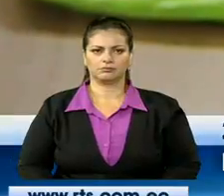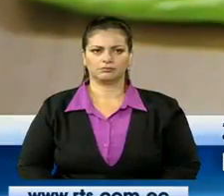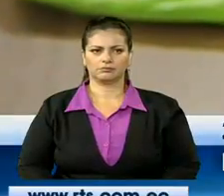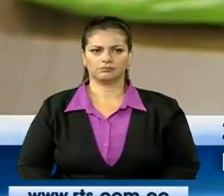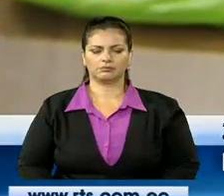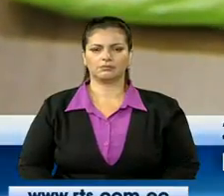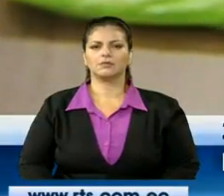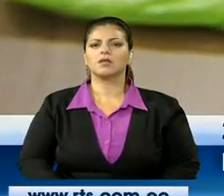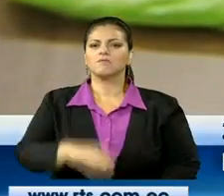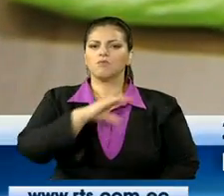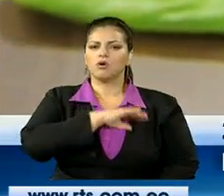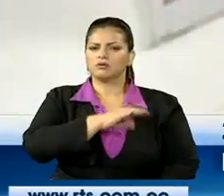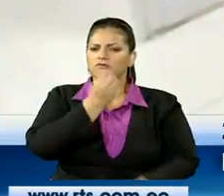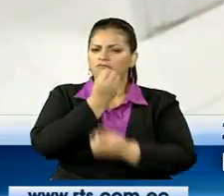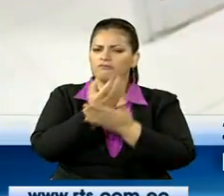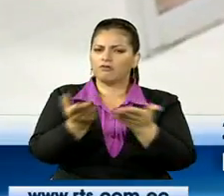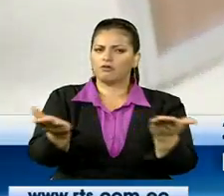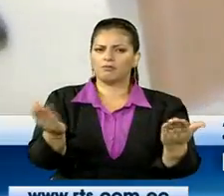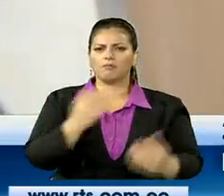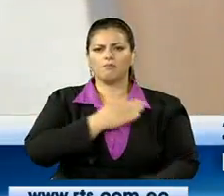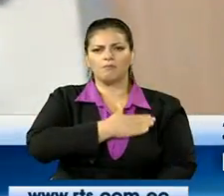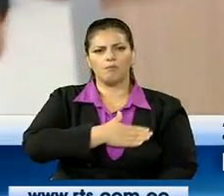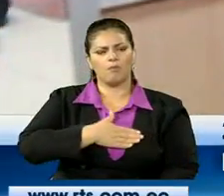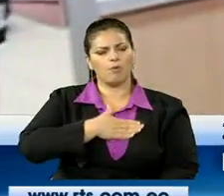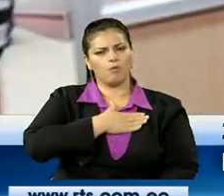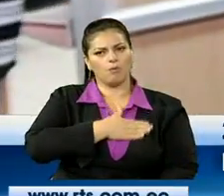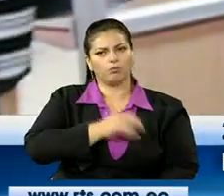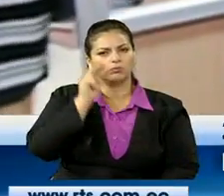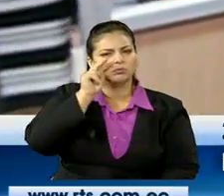La policía hace un llamado a la ciudadanía para que